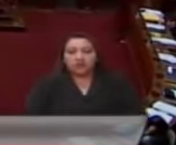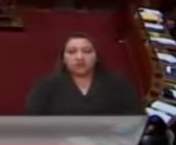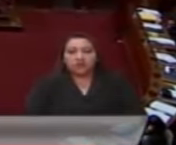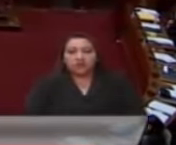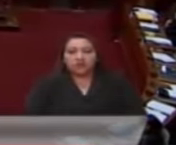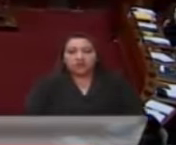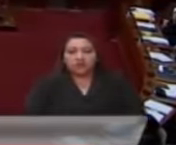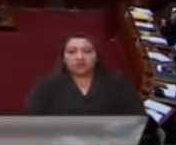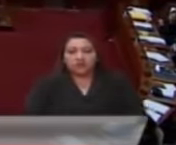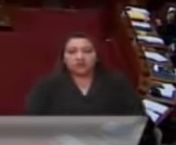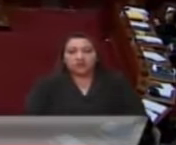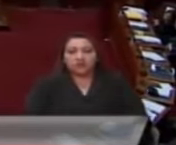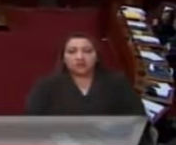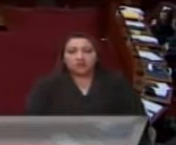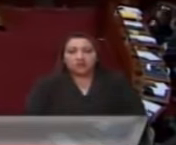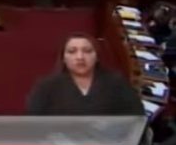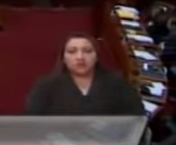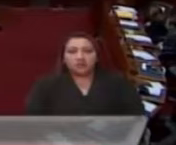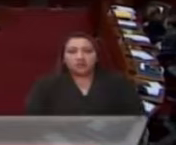La ley